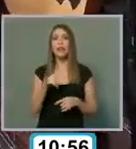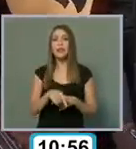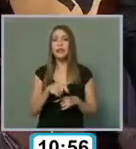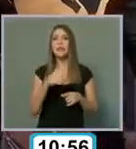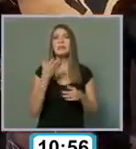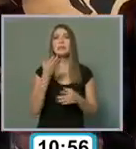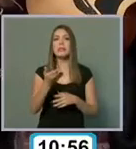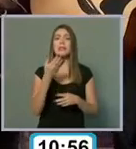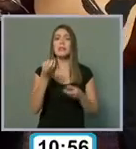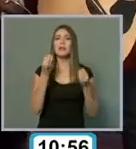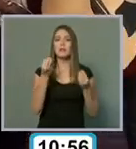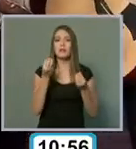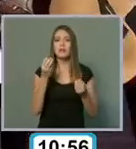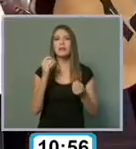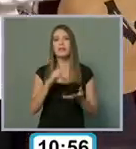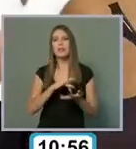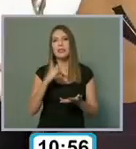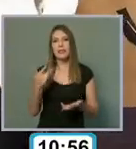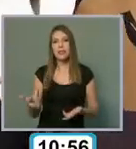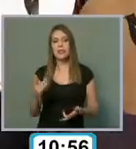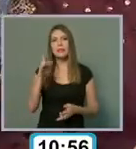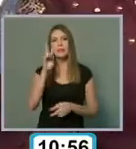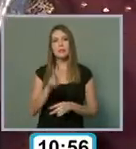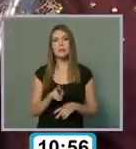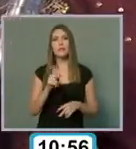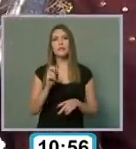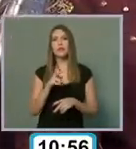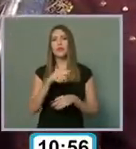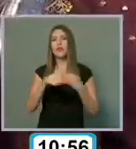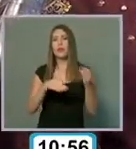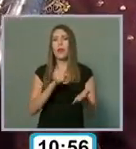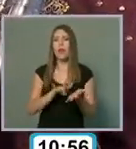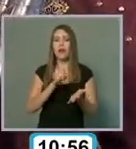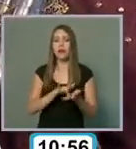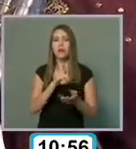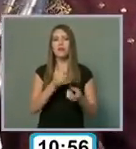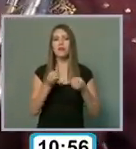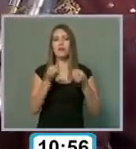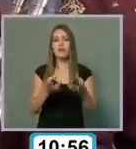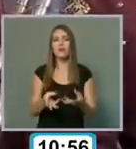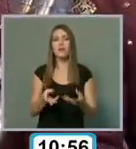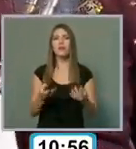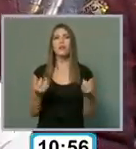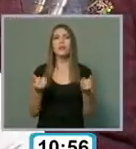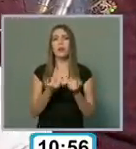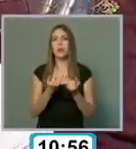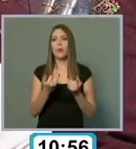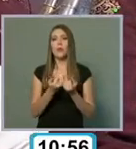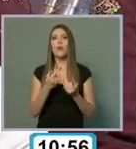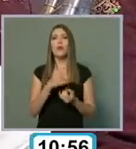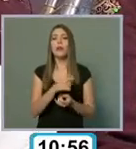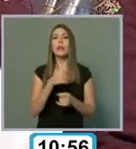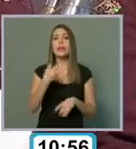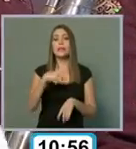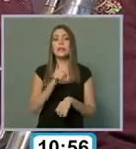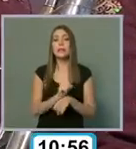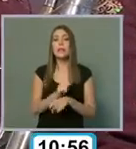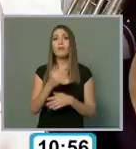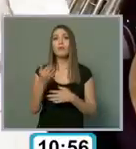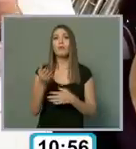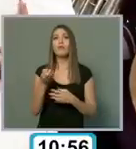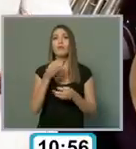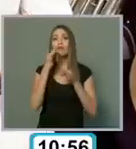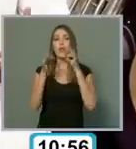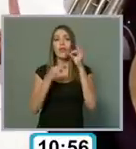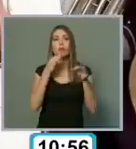Muchas bueno, qué bueno, felicidades. qué bueno. Muchísimas gracias, gracias en verdad por todo el apoyo que nos han brindado. Les repito, una semana de promoción muy